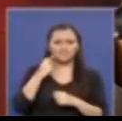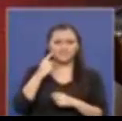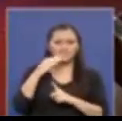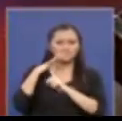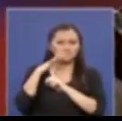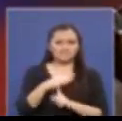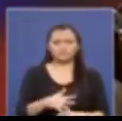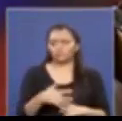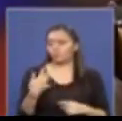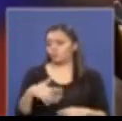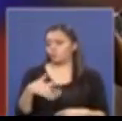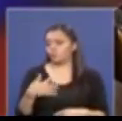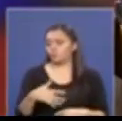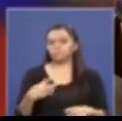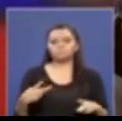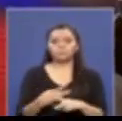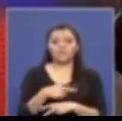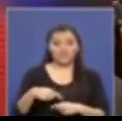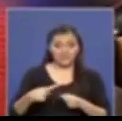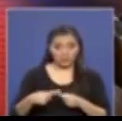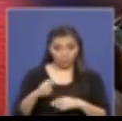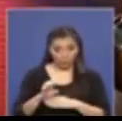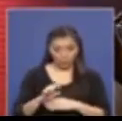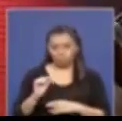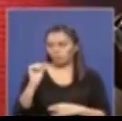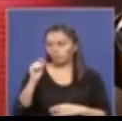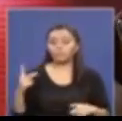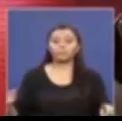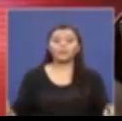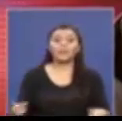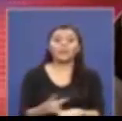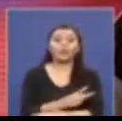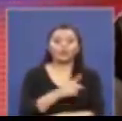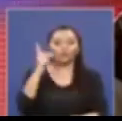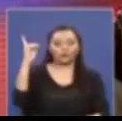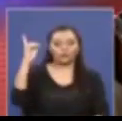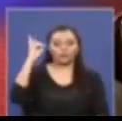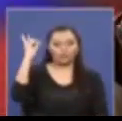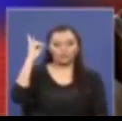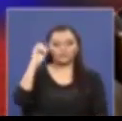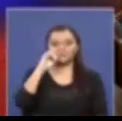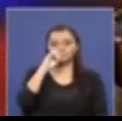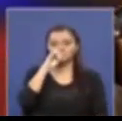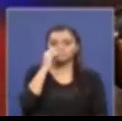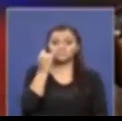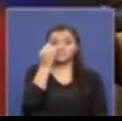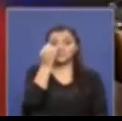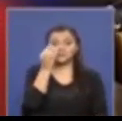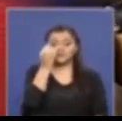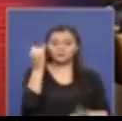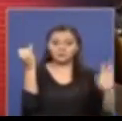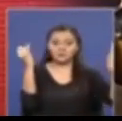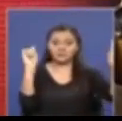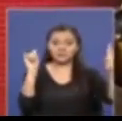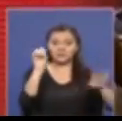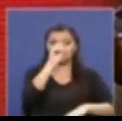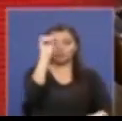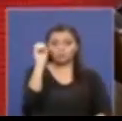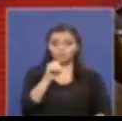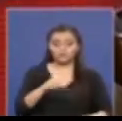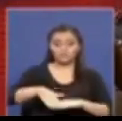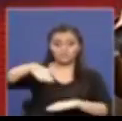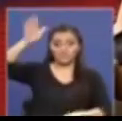allá era espectacular, mucho más grave que aquí. Y allá los indígenas se consideran el 60% de la población